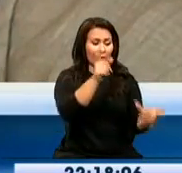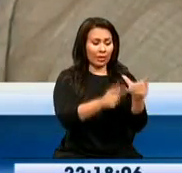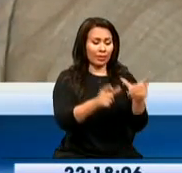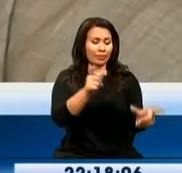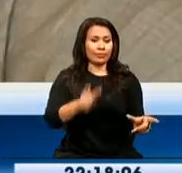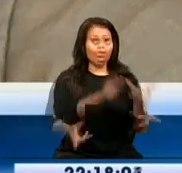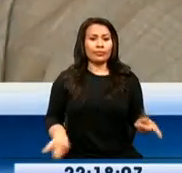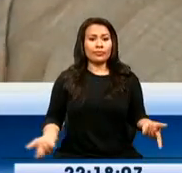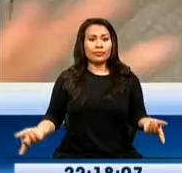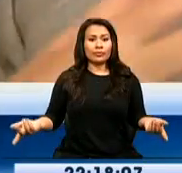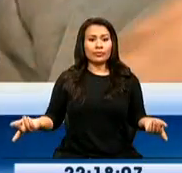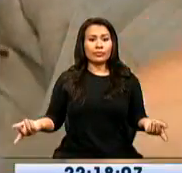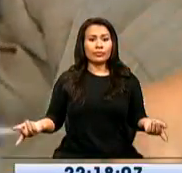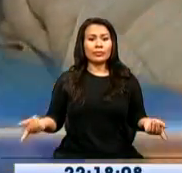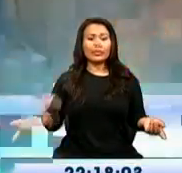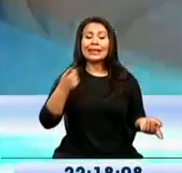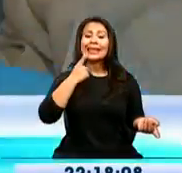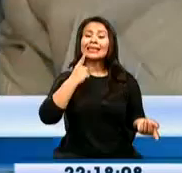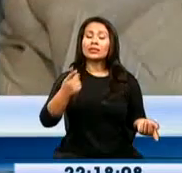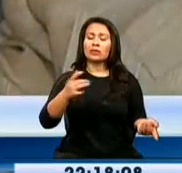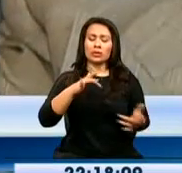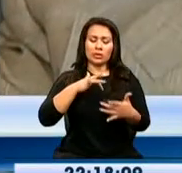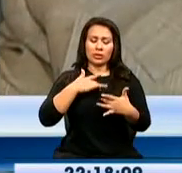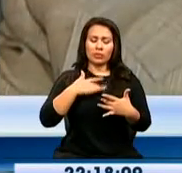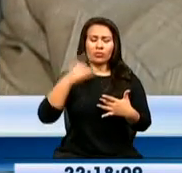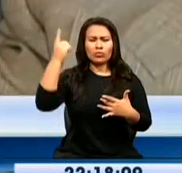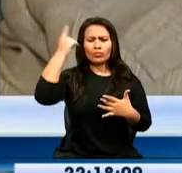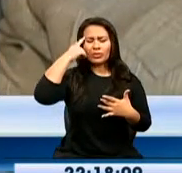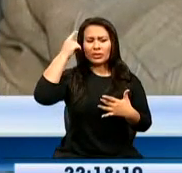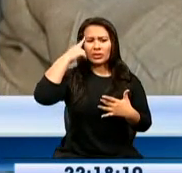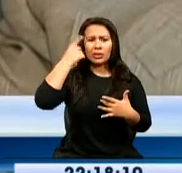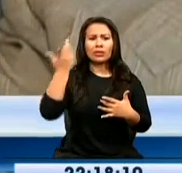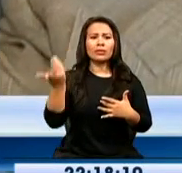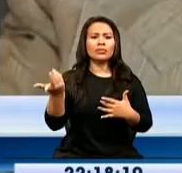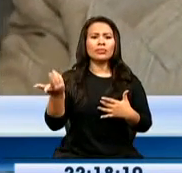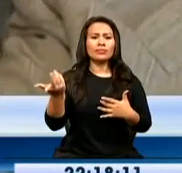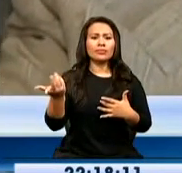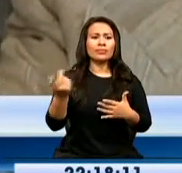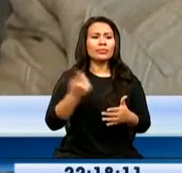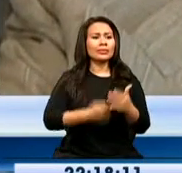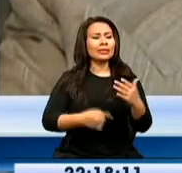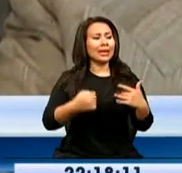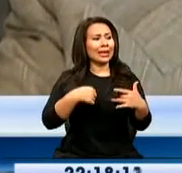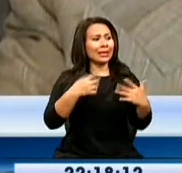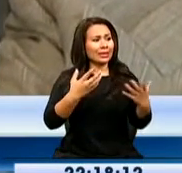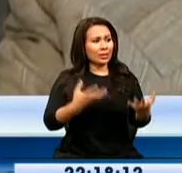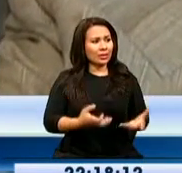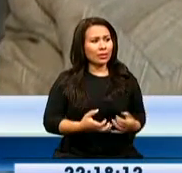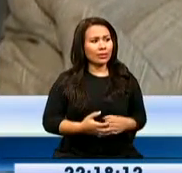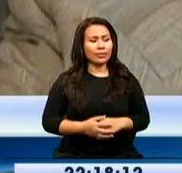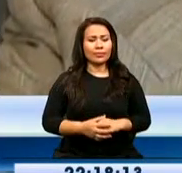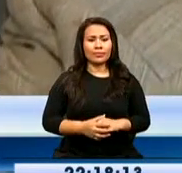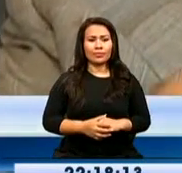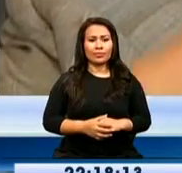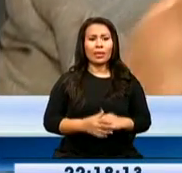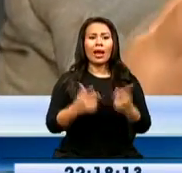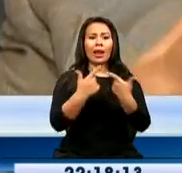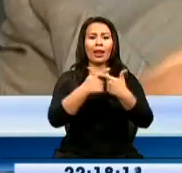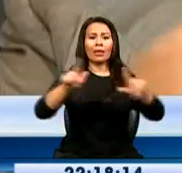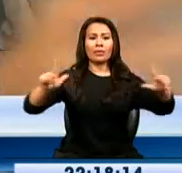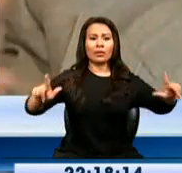demostrado que tiene sentido común y que prefiere, ¿no?, la